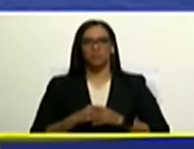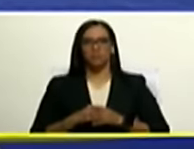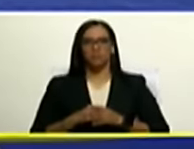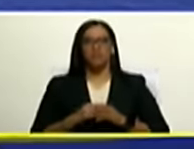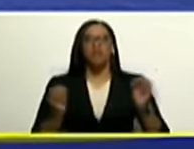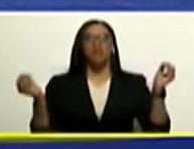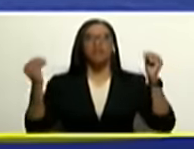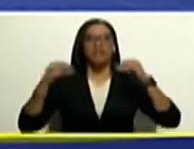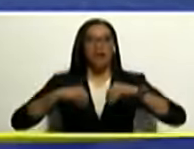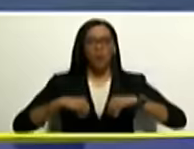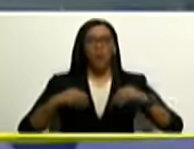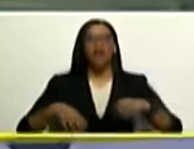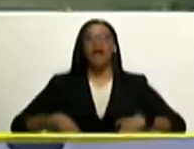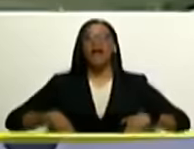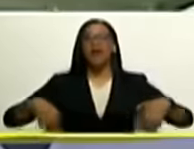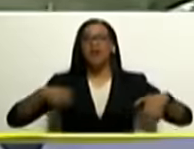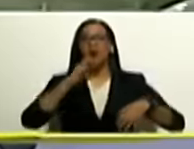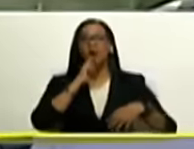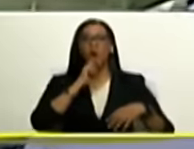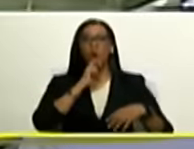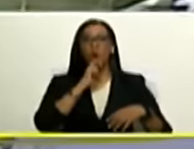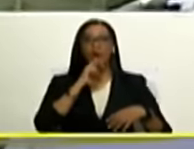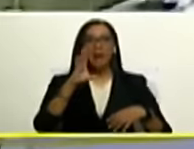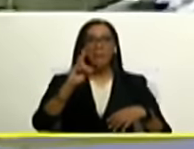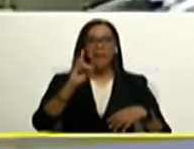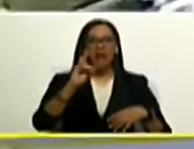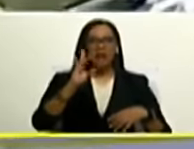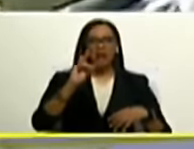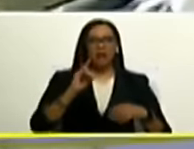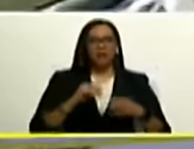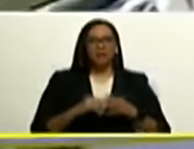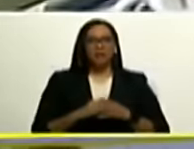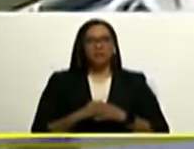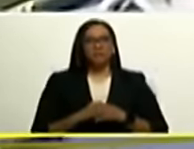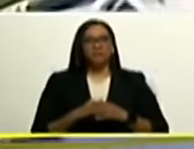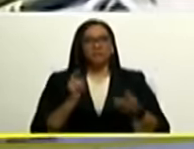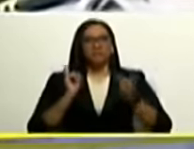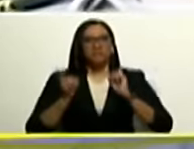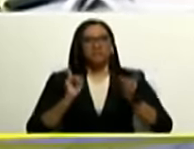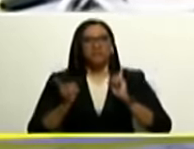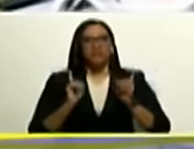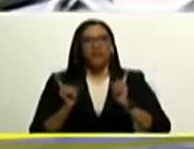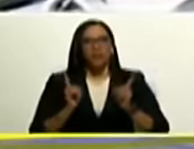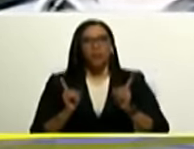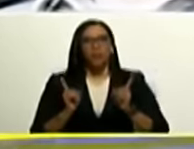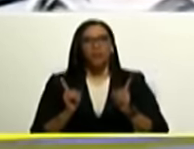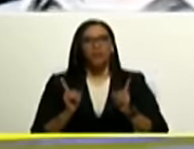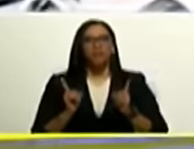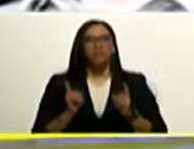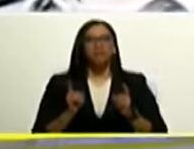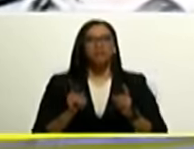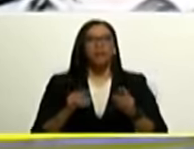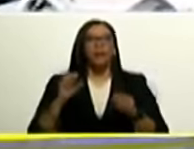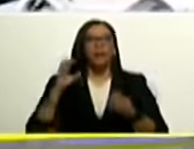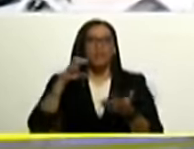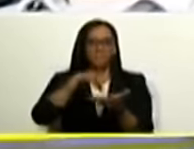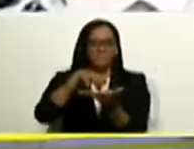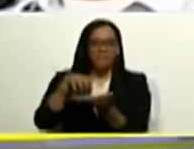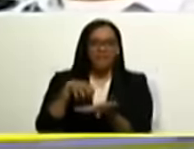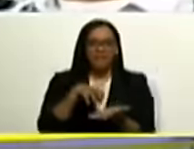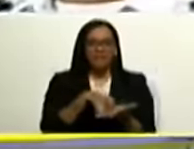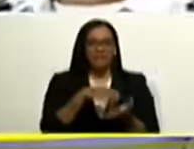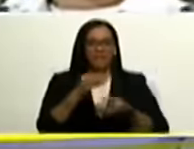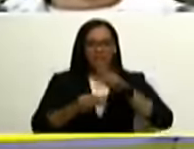de acuerdo a la riqueza en oro y plata de algunas capitales que ellos establecen,